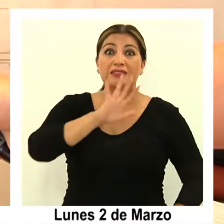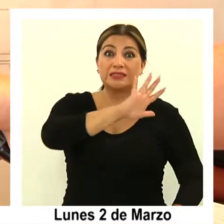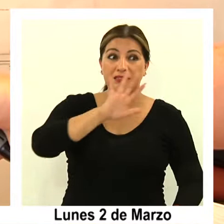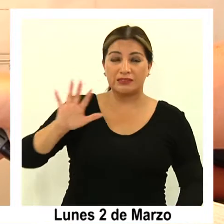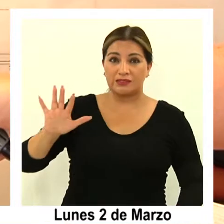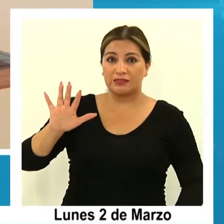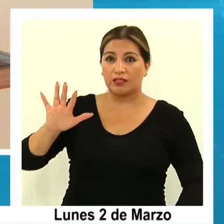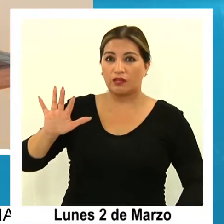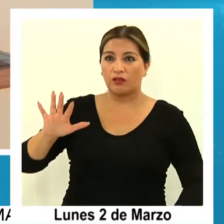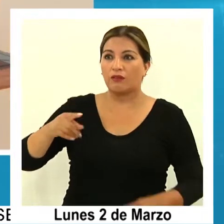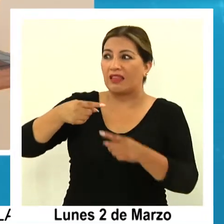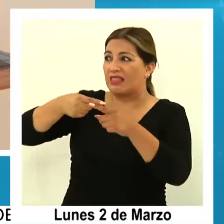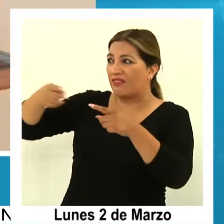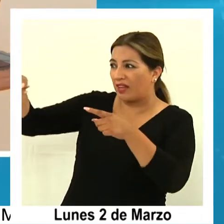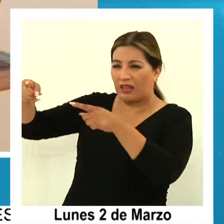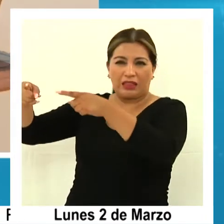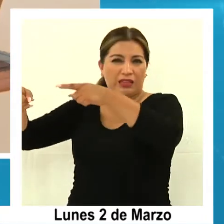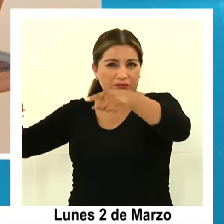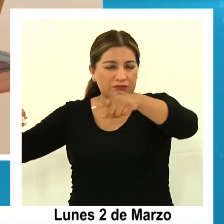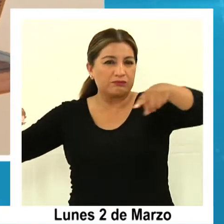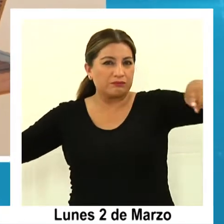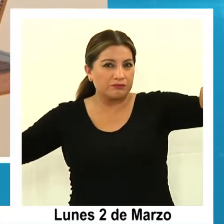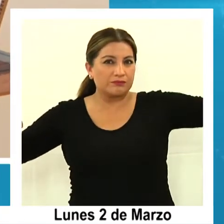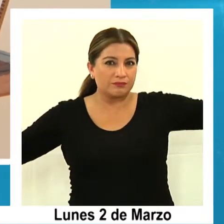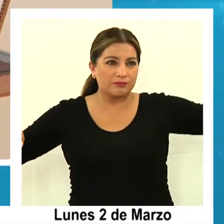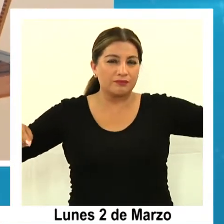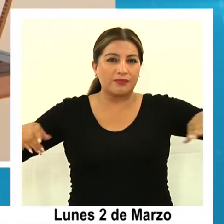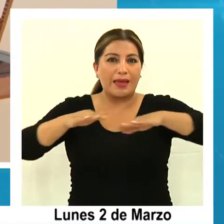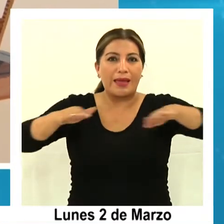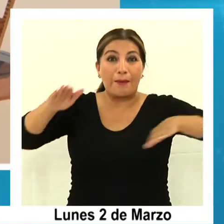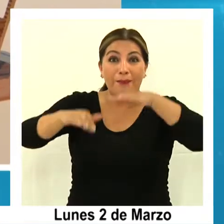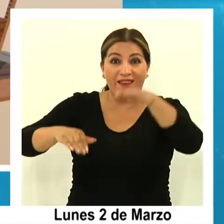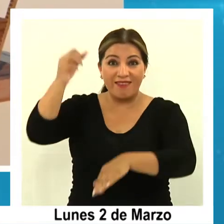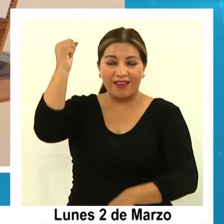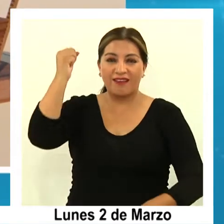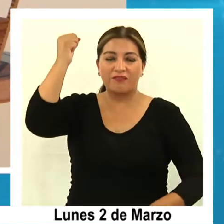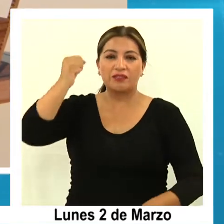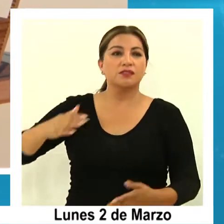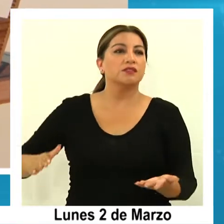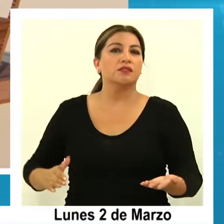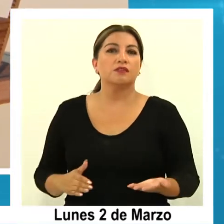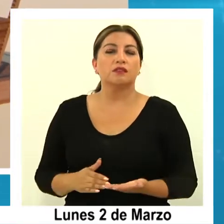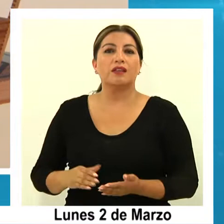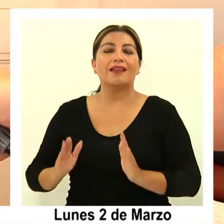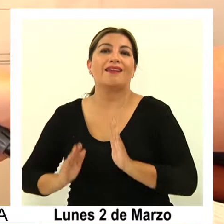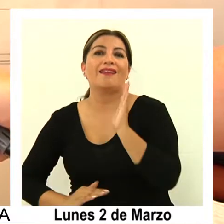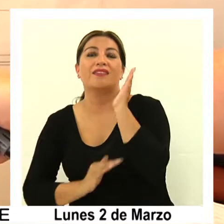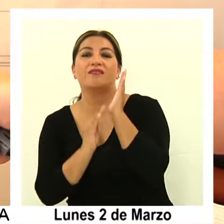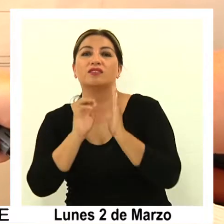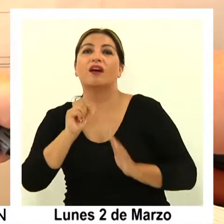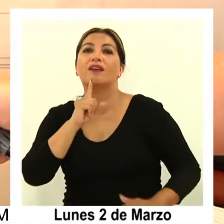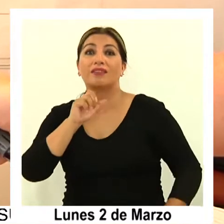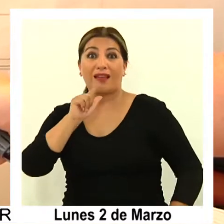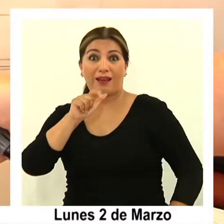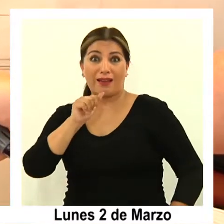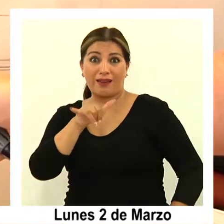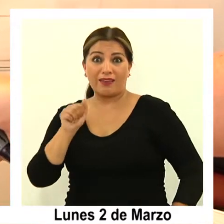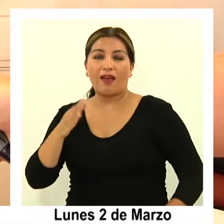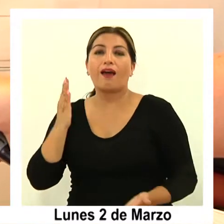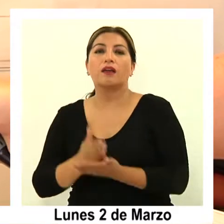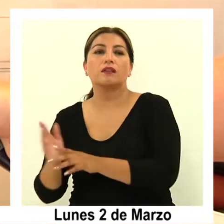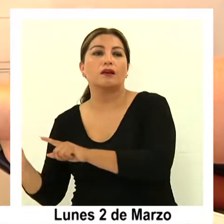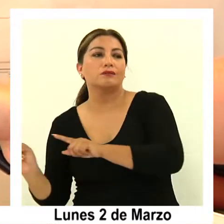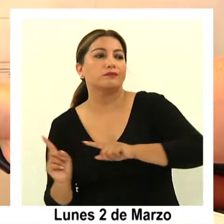cinco stands que están distribuidos uniformemente o equidistantemente en Playa Cabancha desde aproximadamente la atalaya hasta el mismo casino.